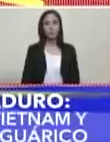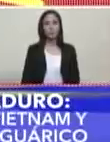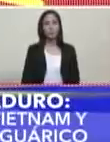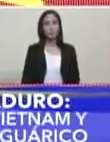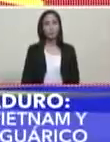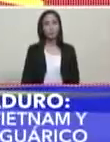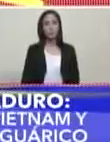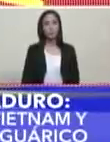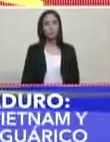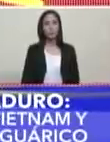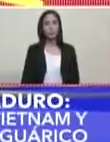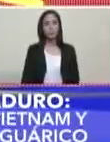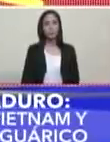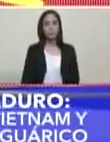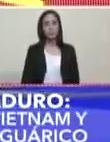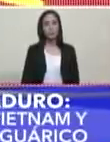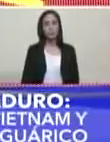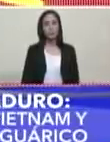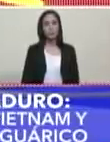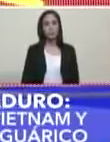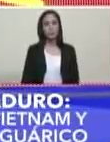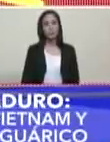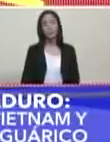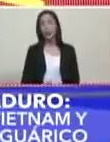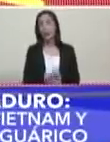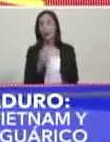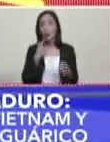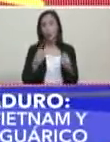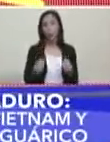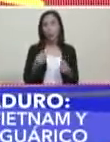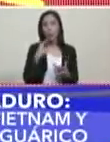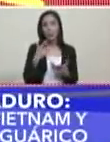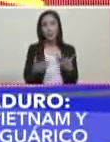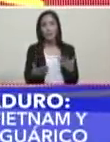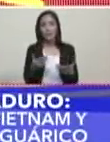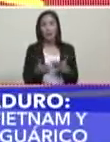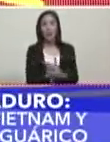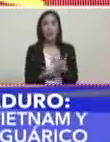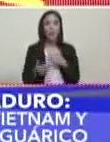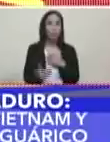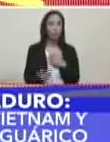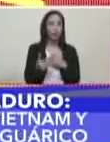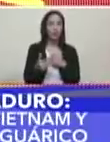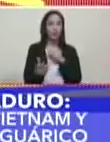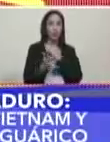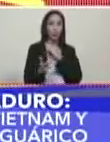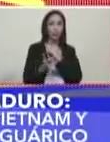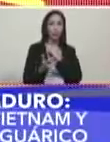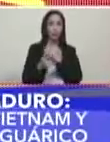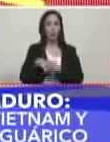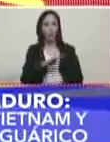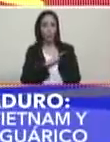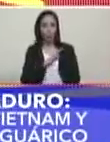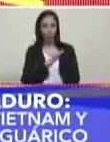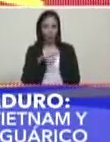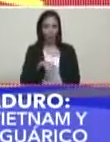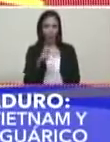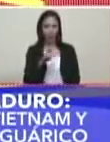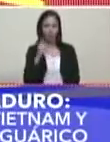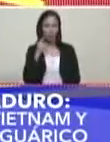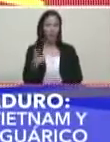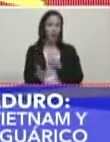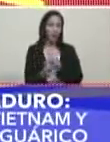pudimos entender la importancia de un modelo tecnológico propio, autóctono,